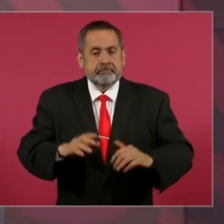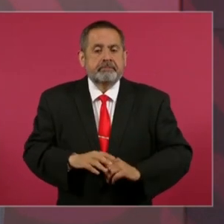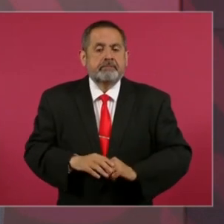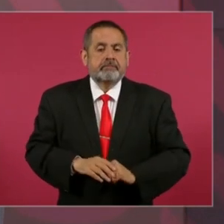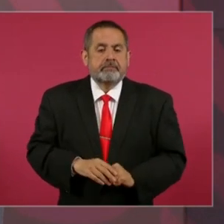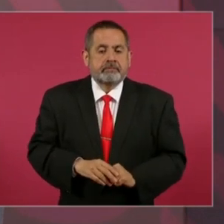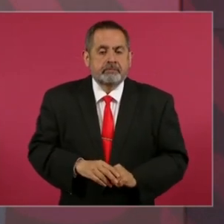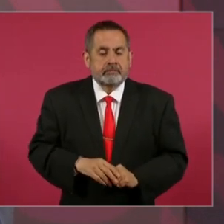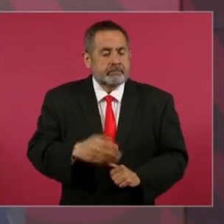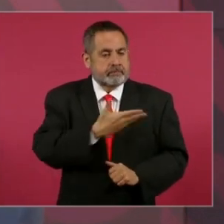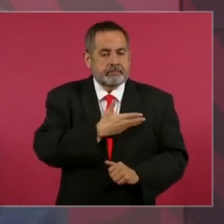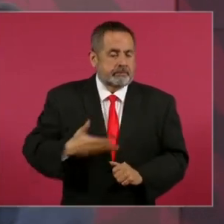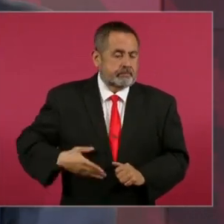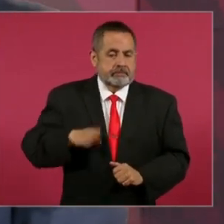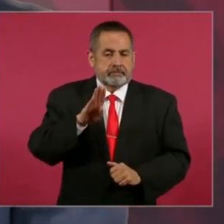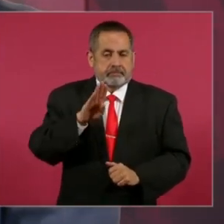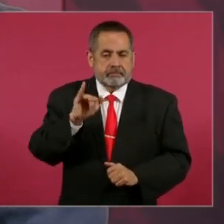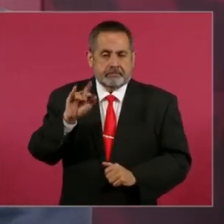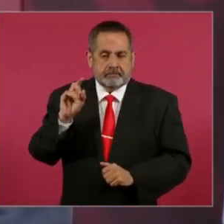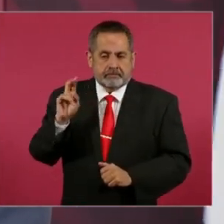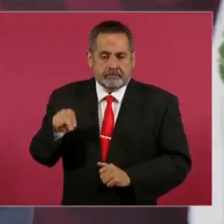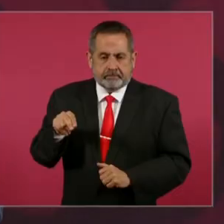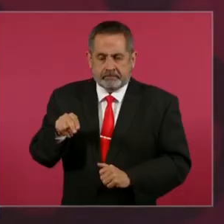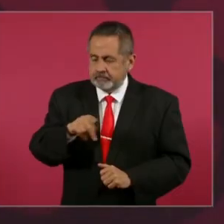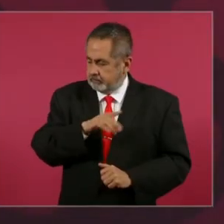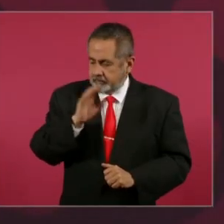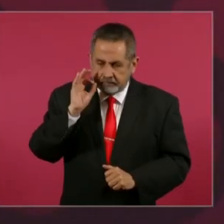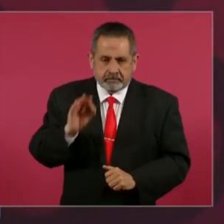porque el presidente Biden es